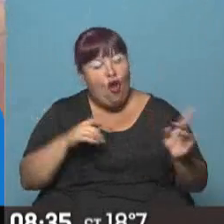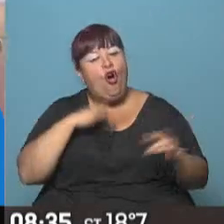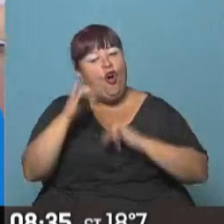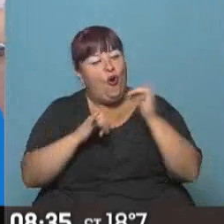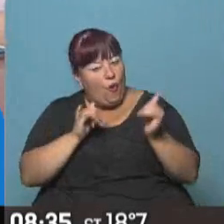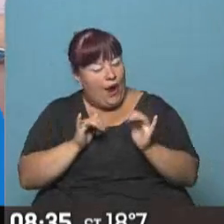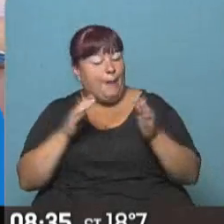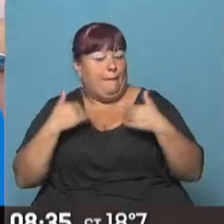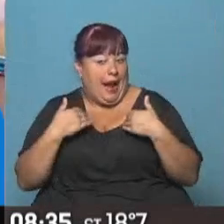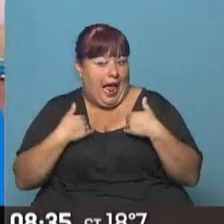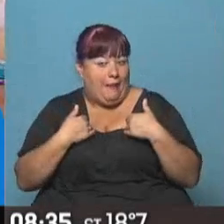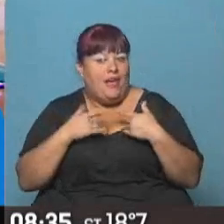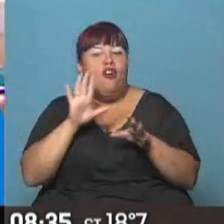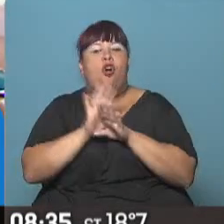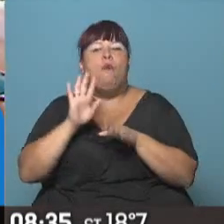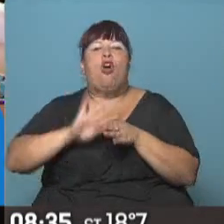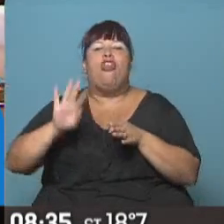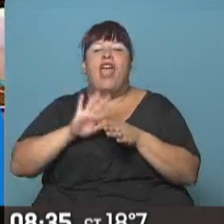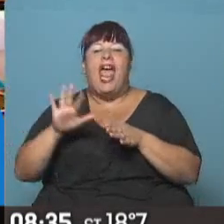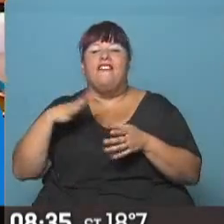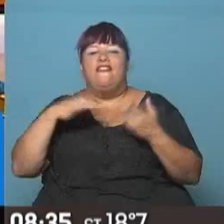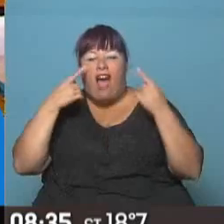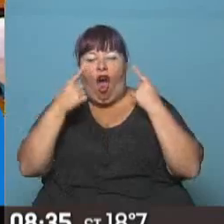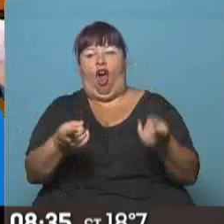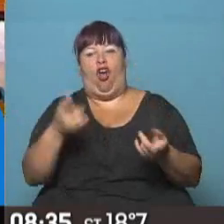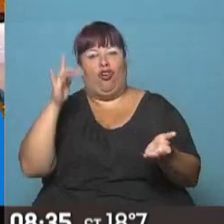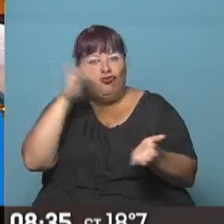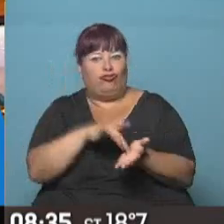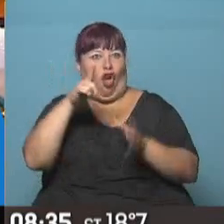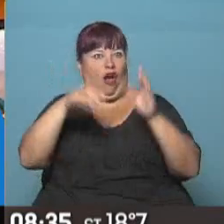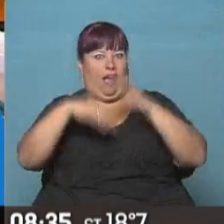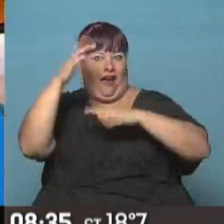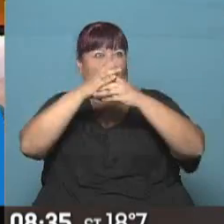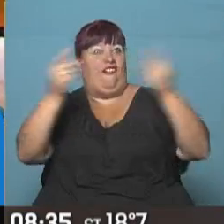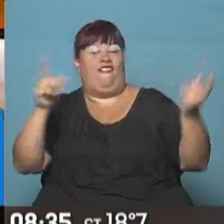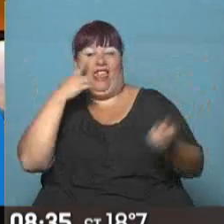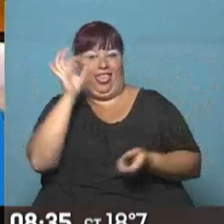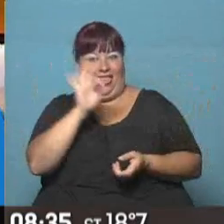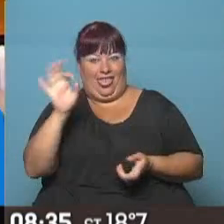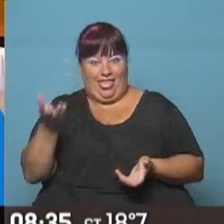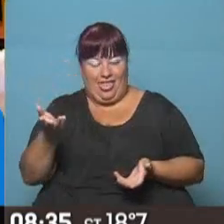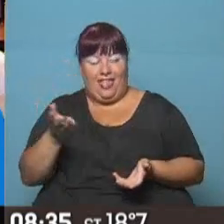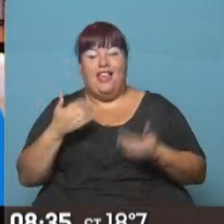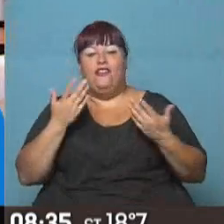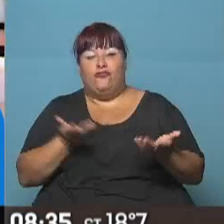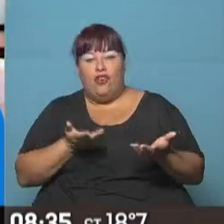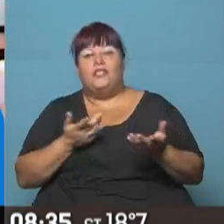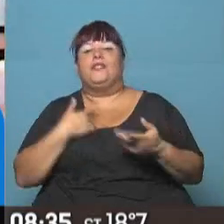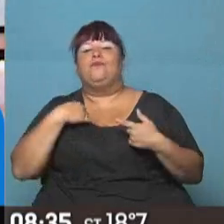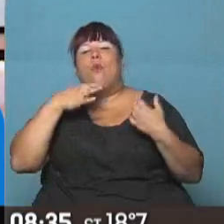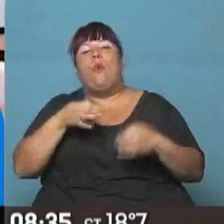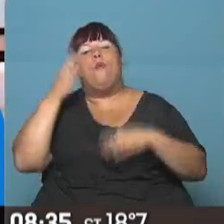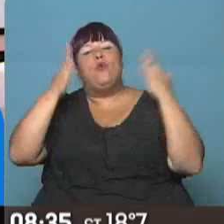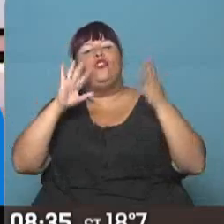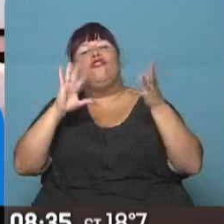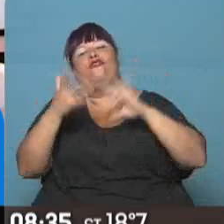que él, para mí, era una cuenta pendiente de Le Corbusier ver esa obra terminada. Entonces, cumplimos ese